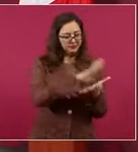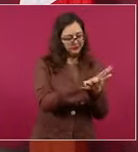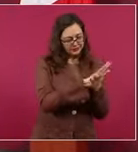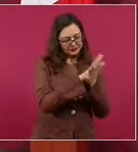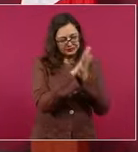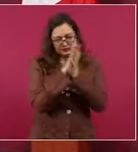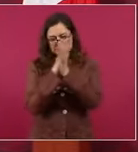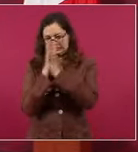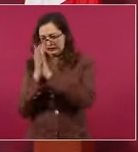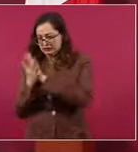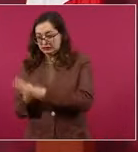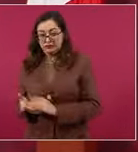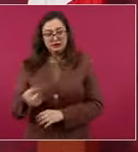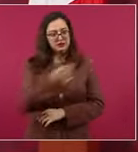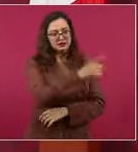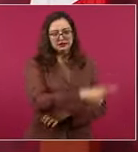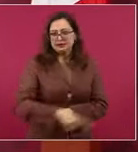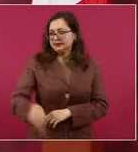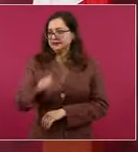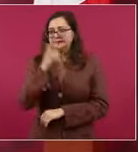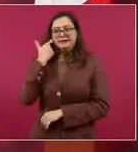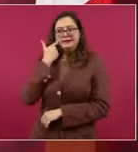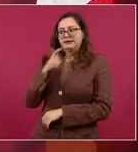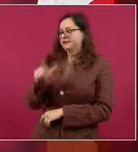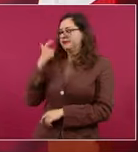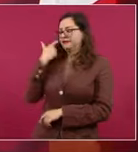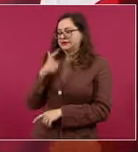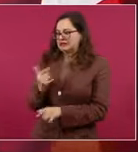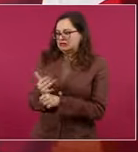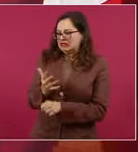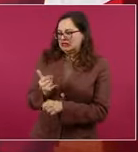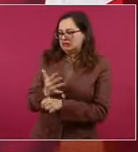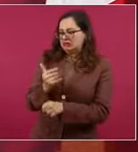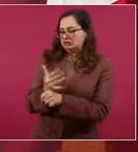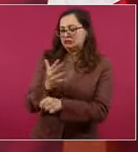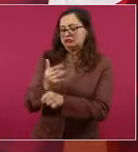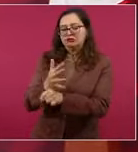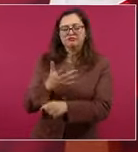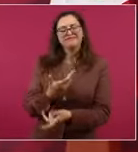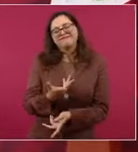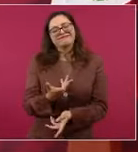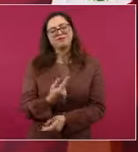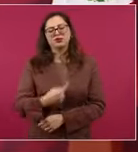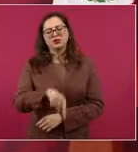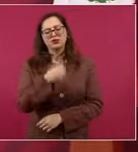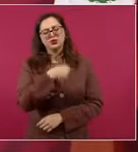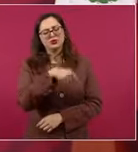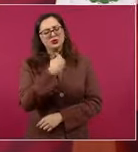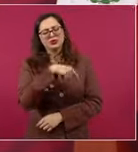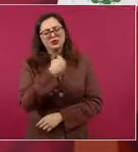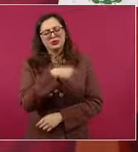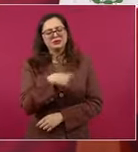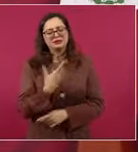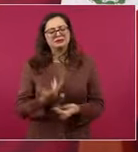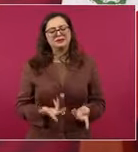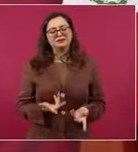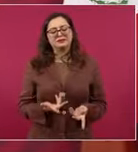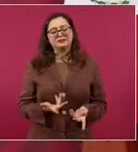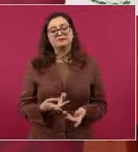a lograr, pero sí es importante que haya